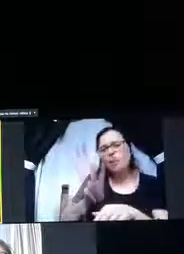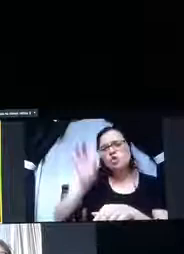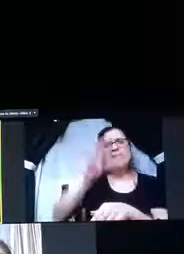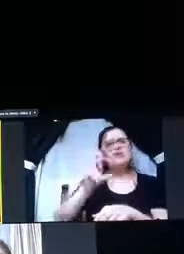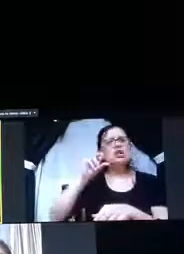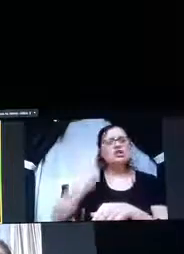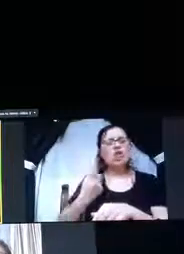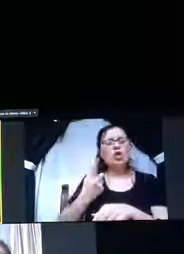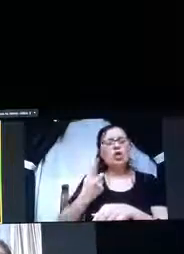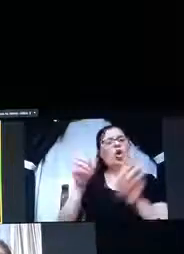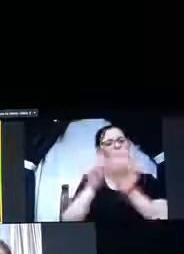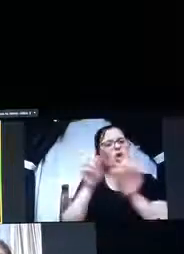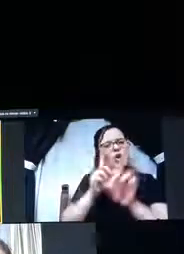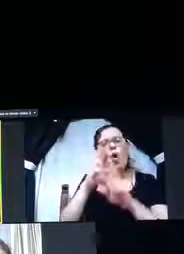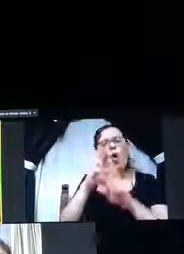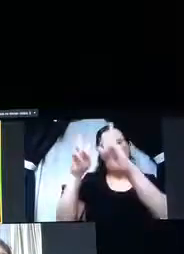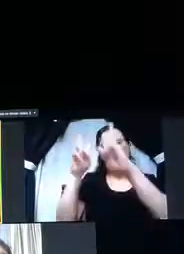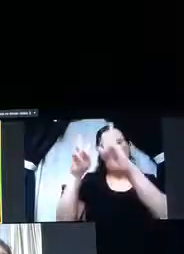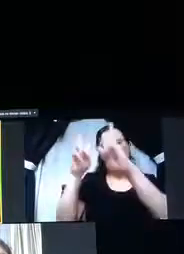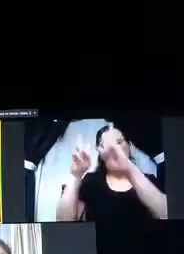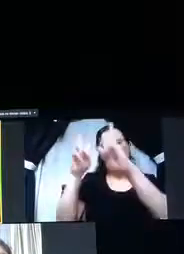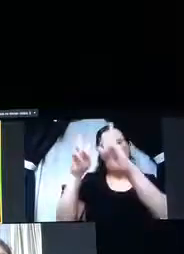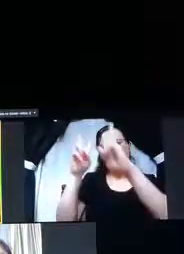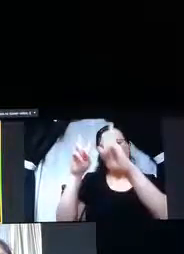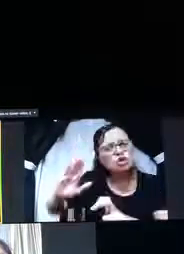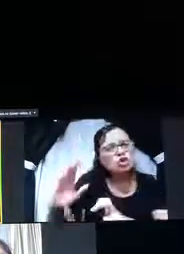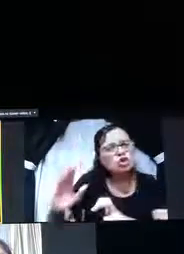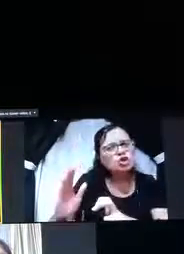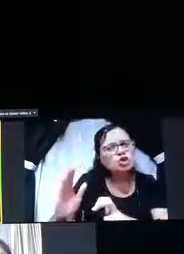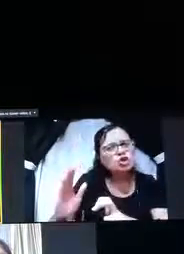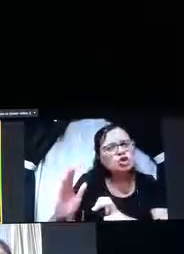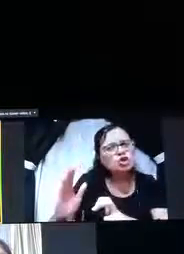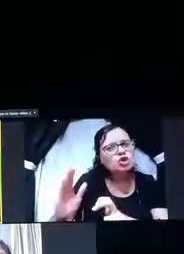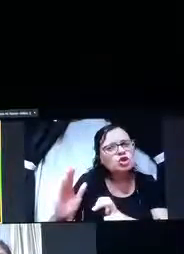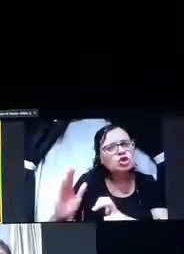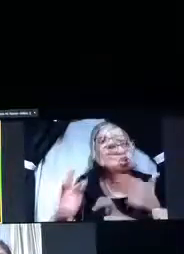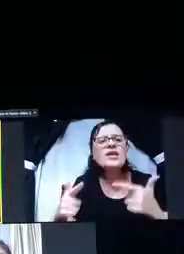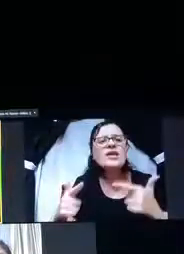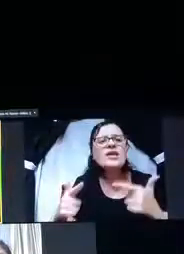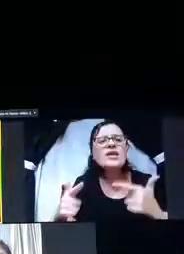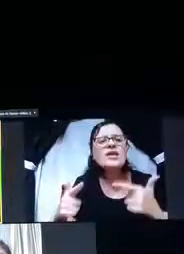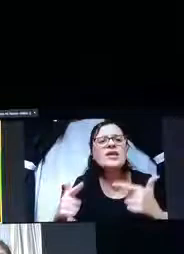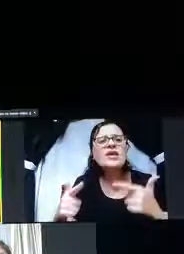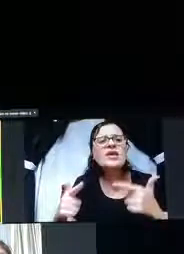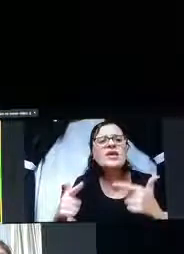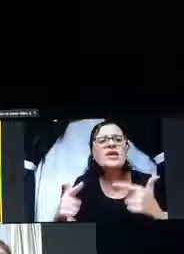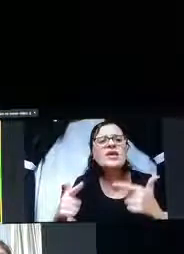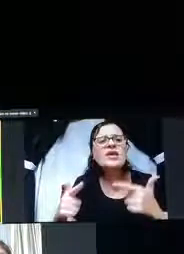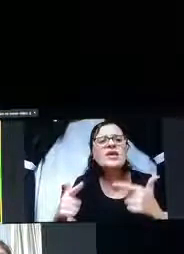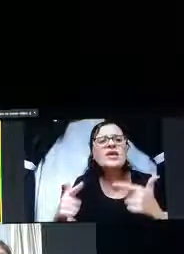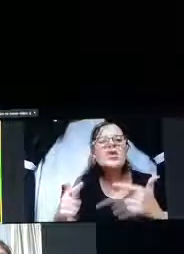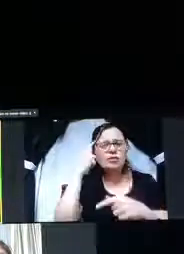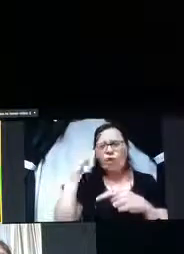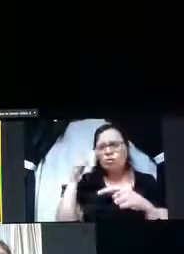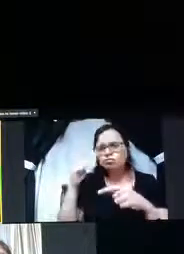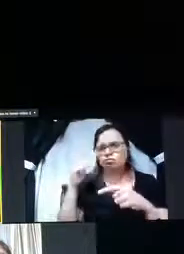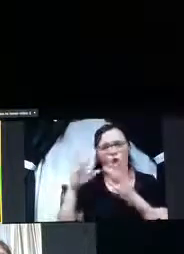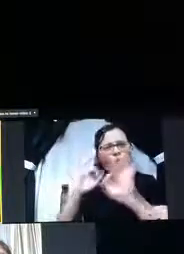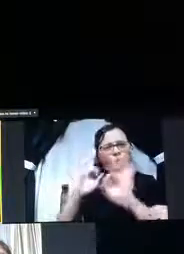perfil comunicativo, su perfil lingüístico, su perfil cognitivo y todas las habilidades que